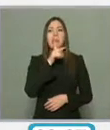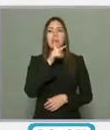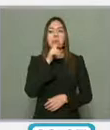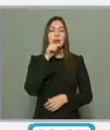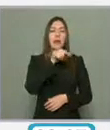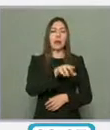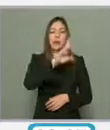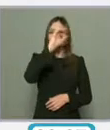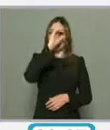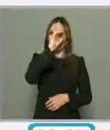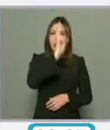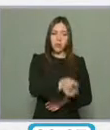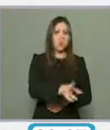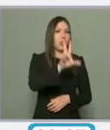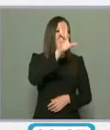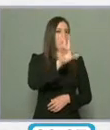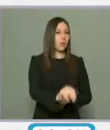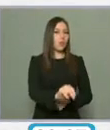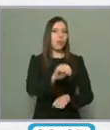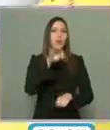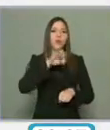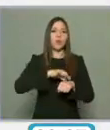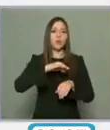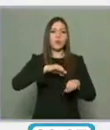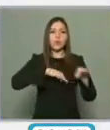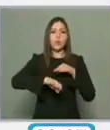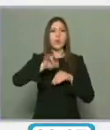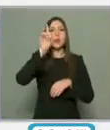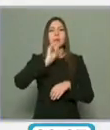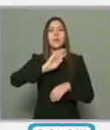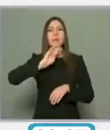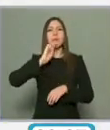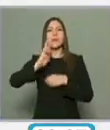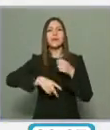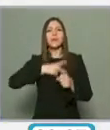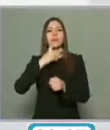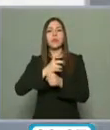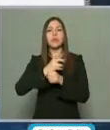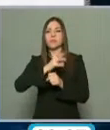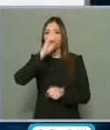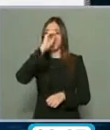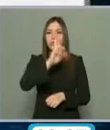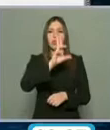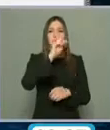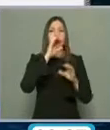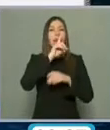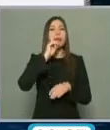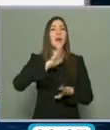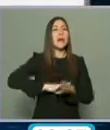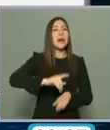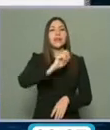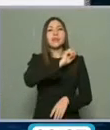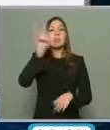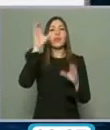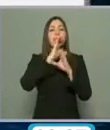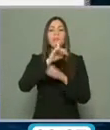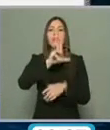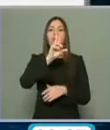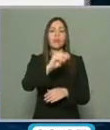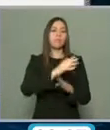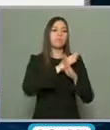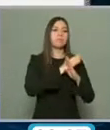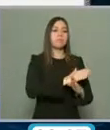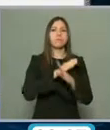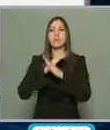prohibiendo ejercer la medicina, su madrastra ya no podía cantar, era una de las más famosas cantantes en ese momento, ya no